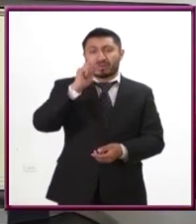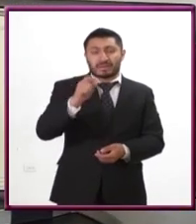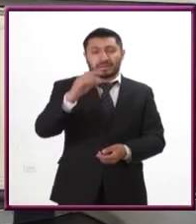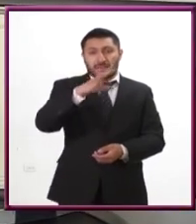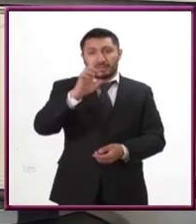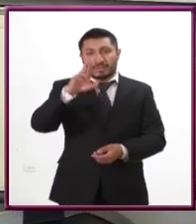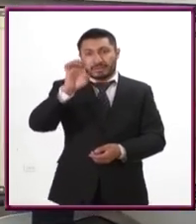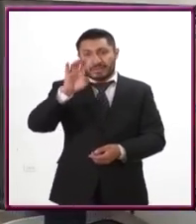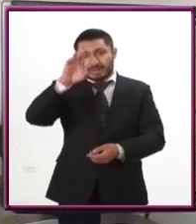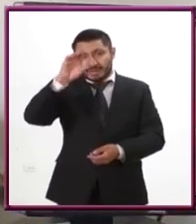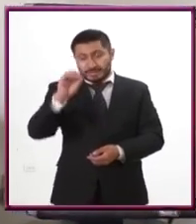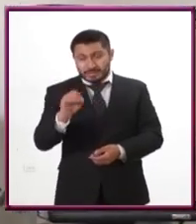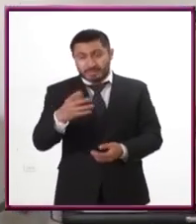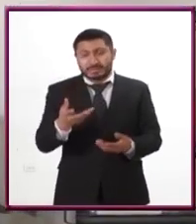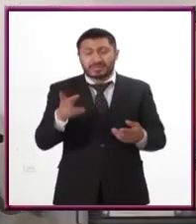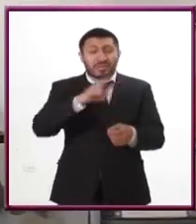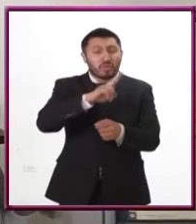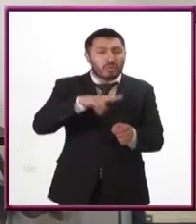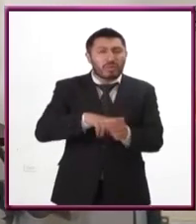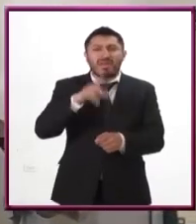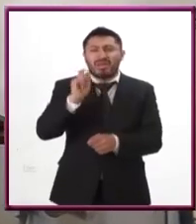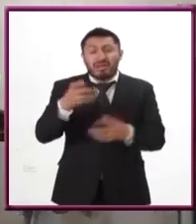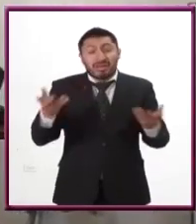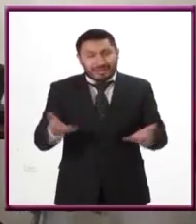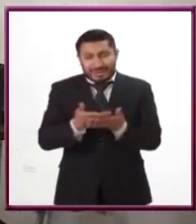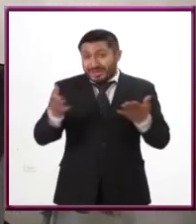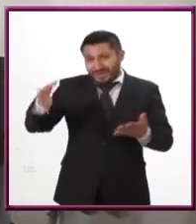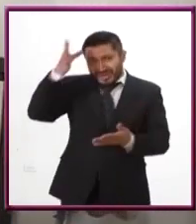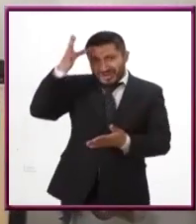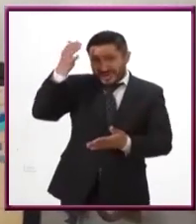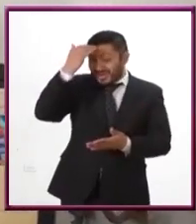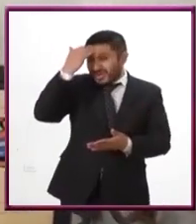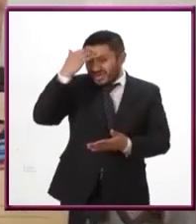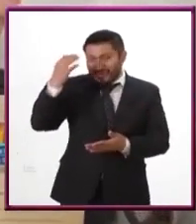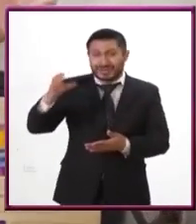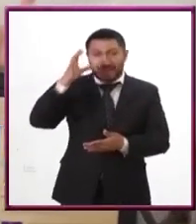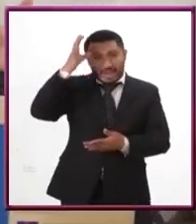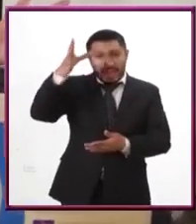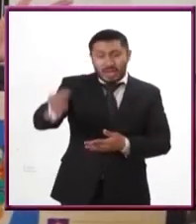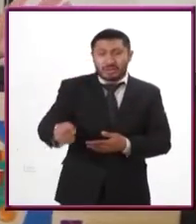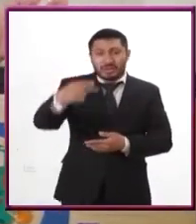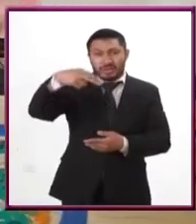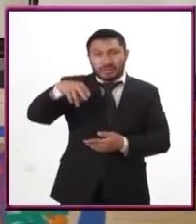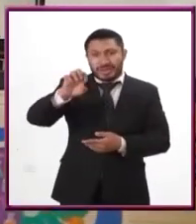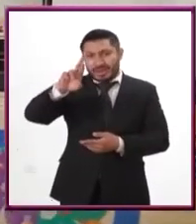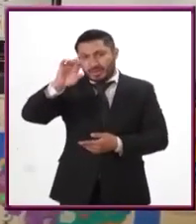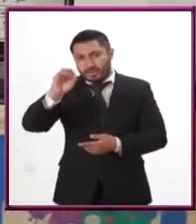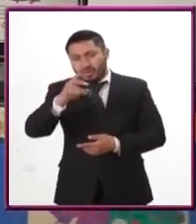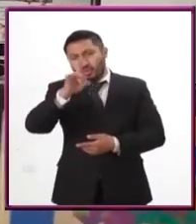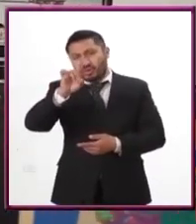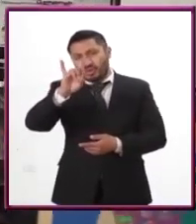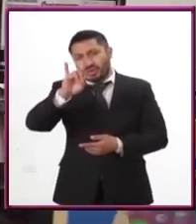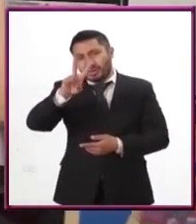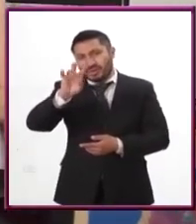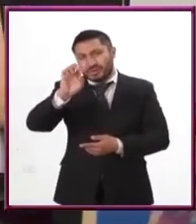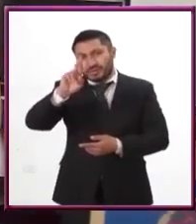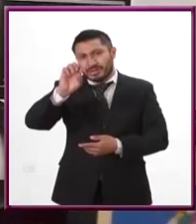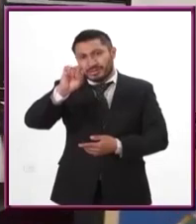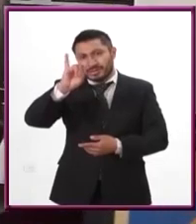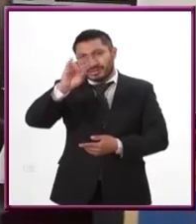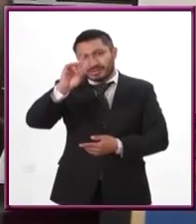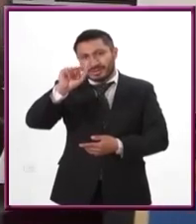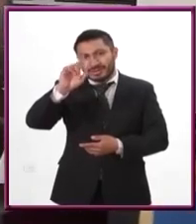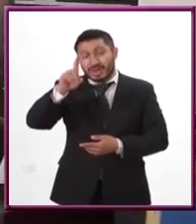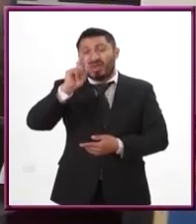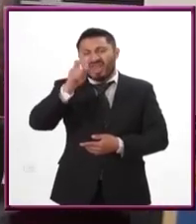¿Qué es un cerebro normal? Ahora que ya conocemos el concepto de neurodiversidad, los invito a que nos hagamos esta